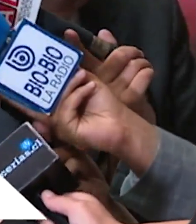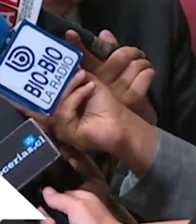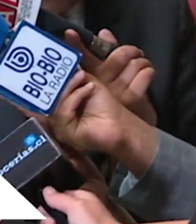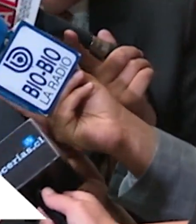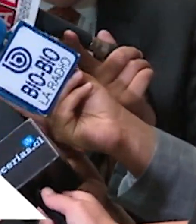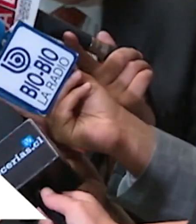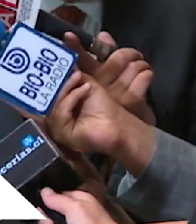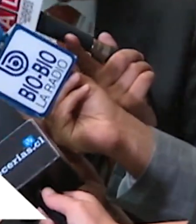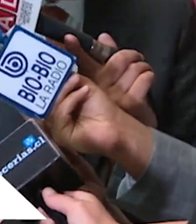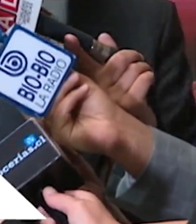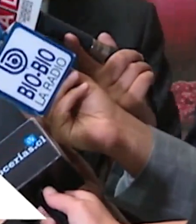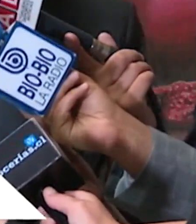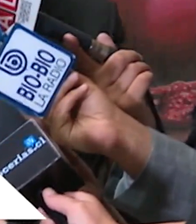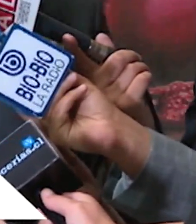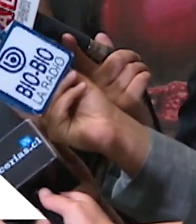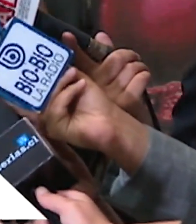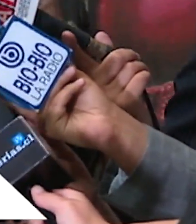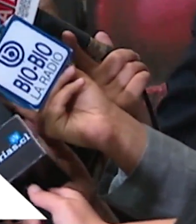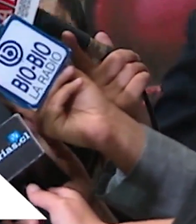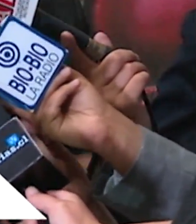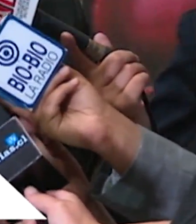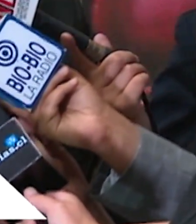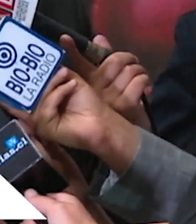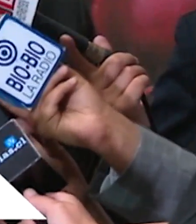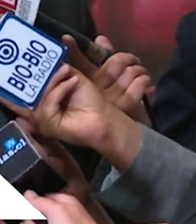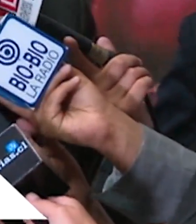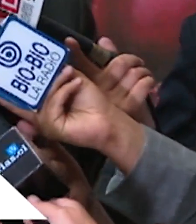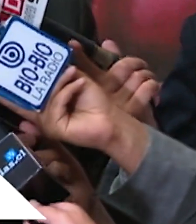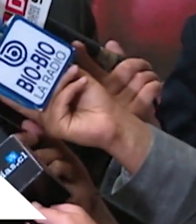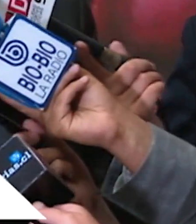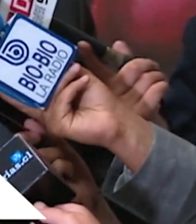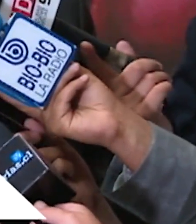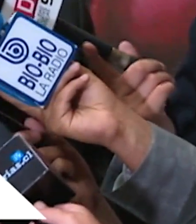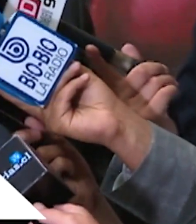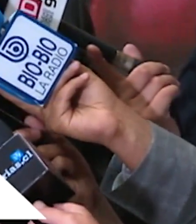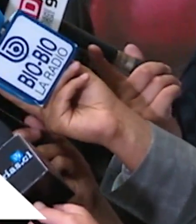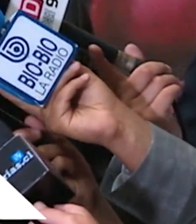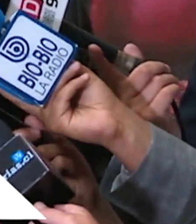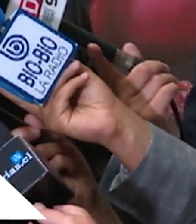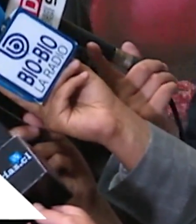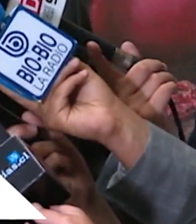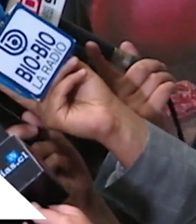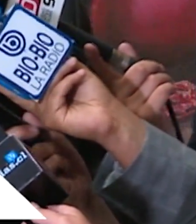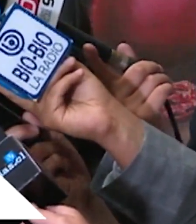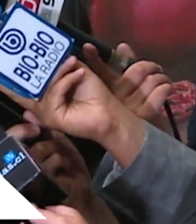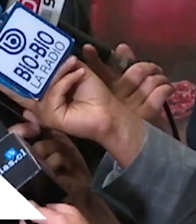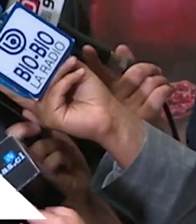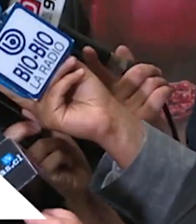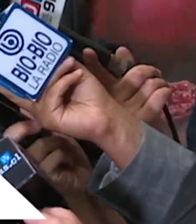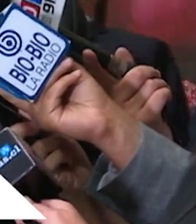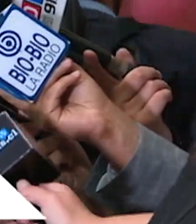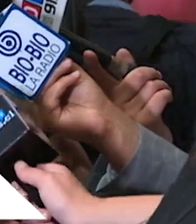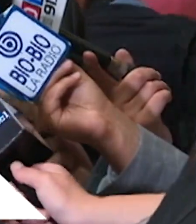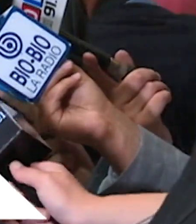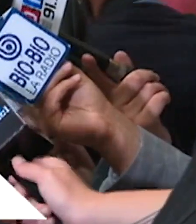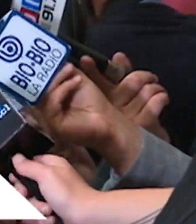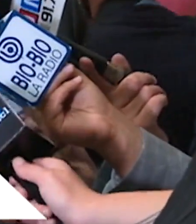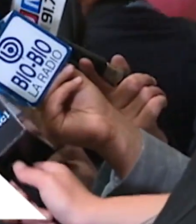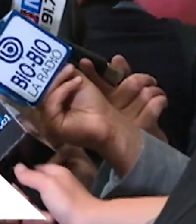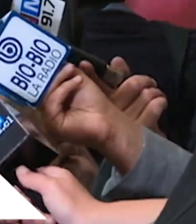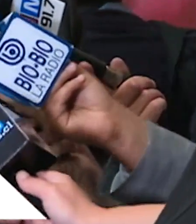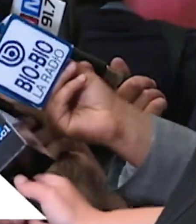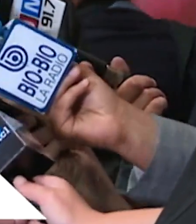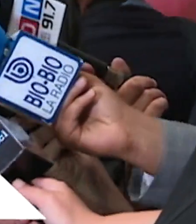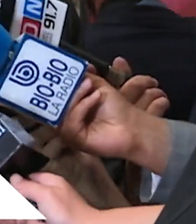digamos del gobierno Yo he sido un detractor muchas veces del ministro yo lo he criticado pero creo que en esto el ministro fue